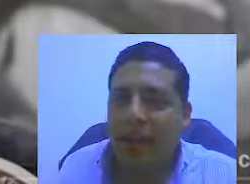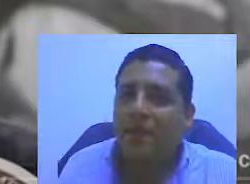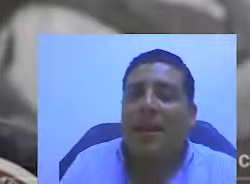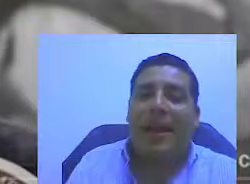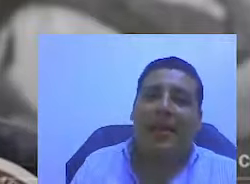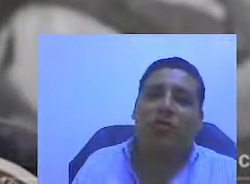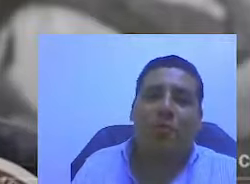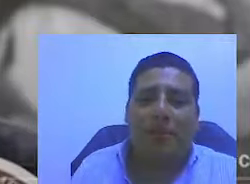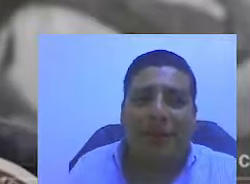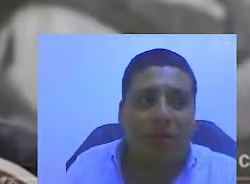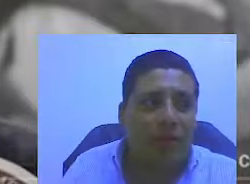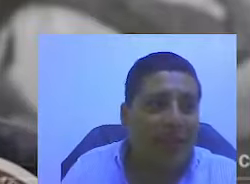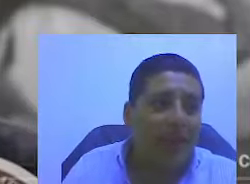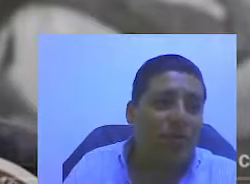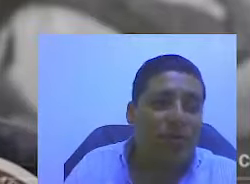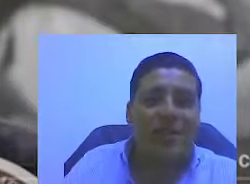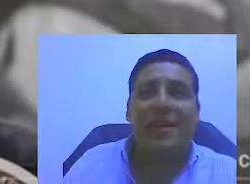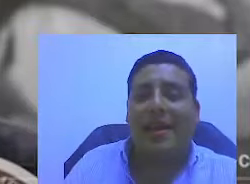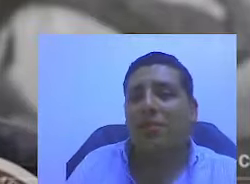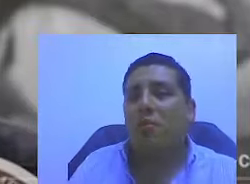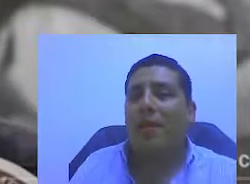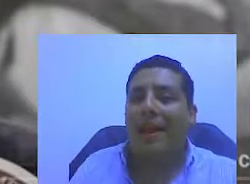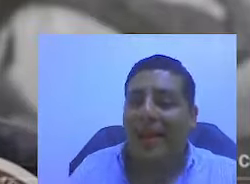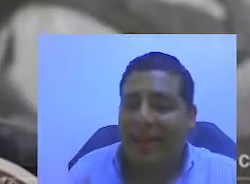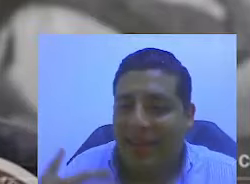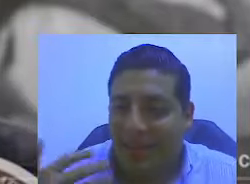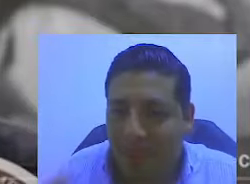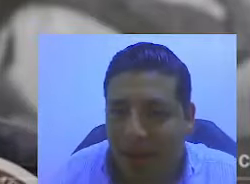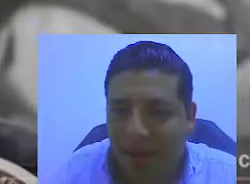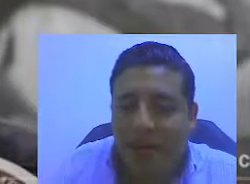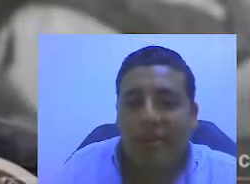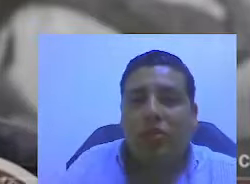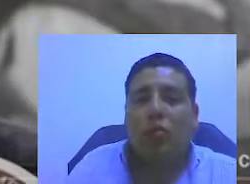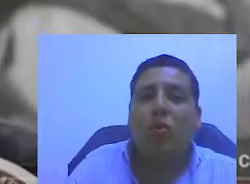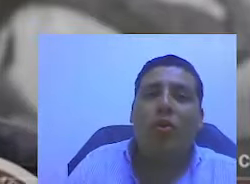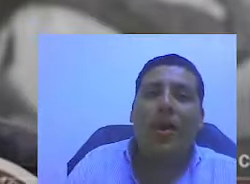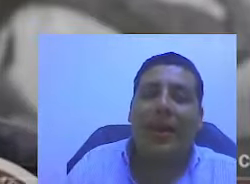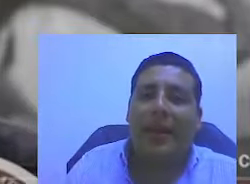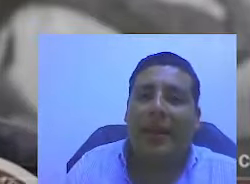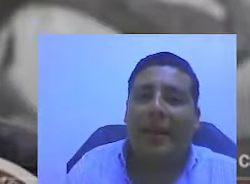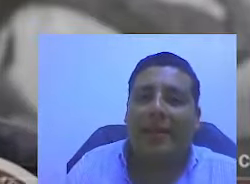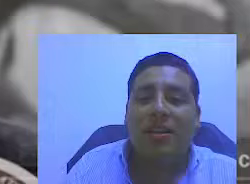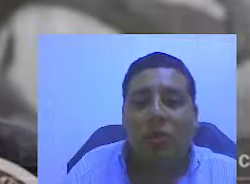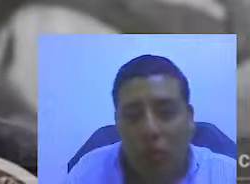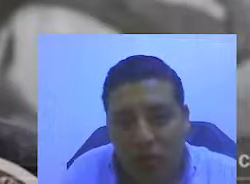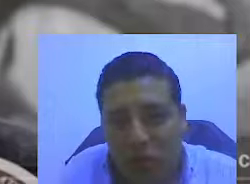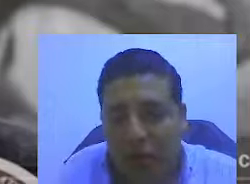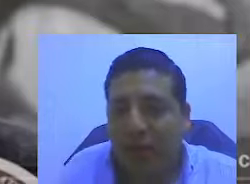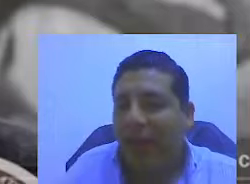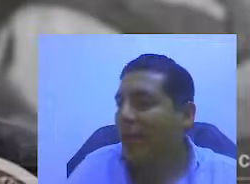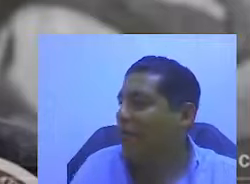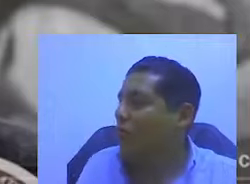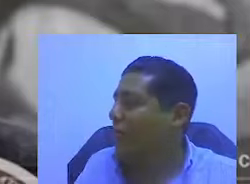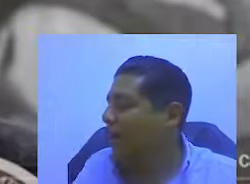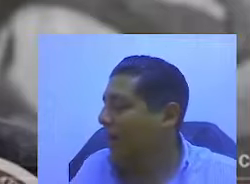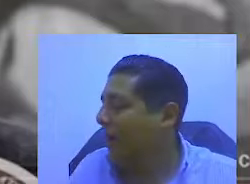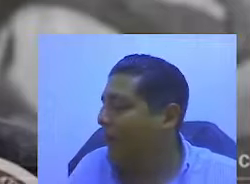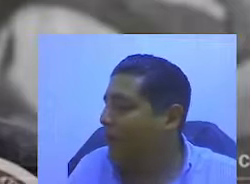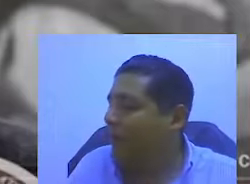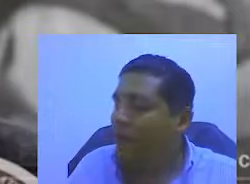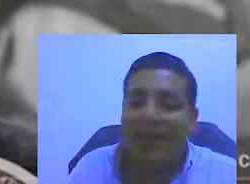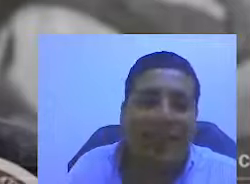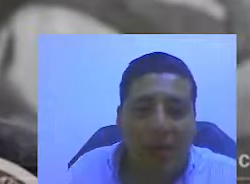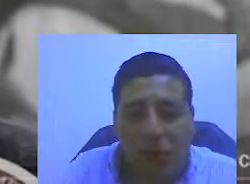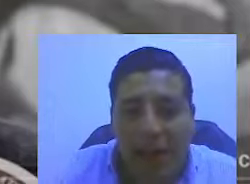destruya a la suprema corte de justicia esto para ar su discurso de que hay